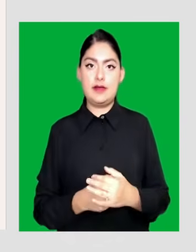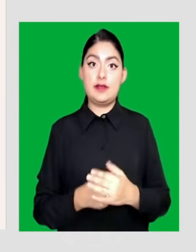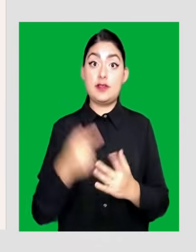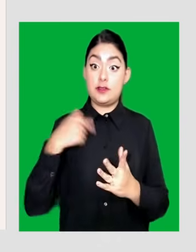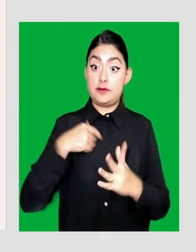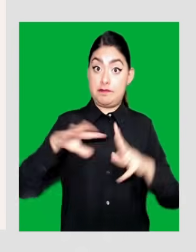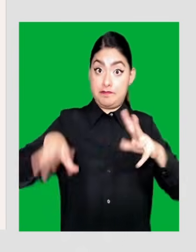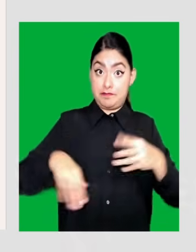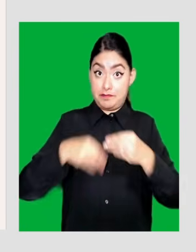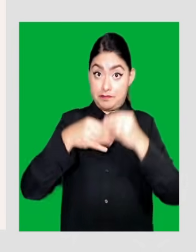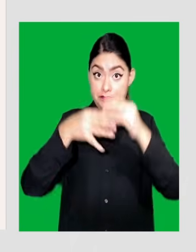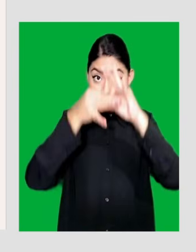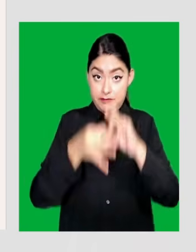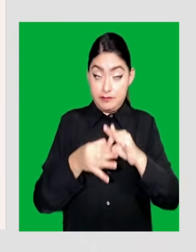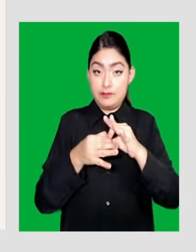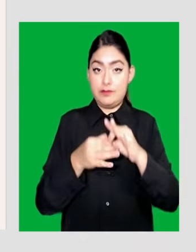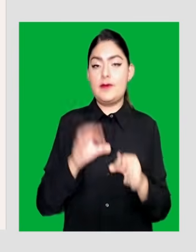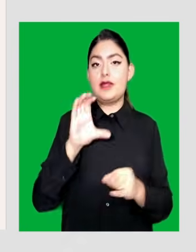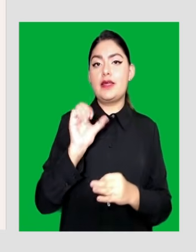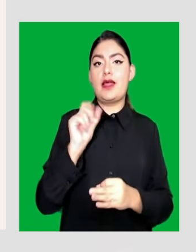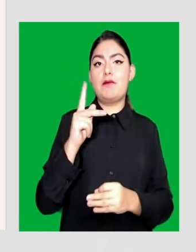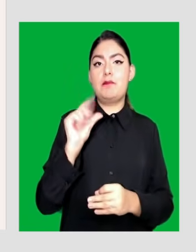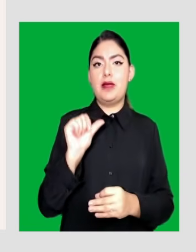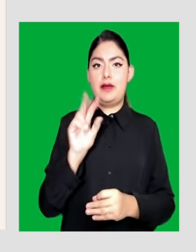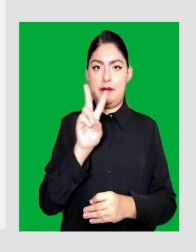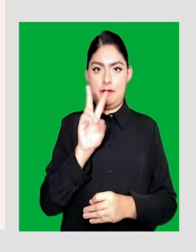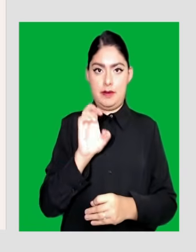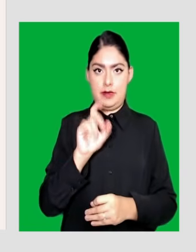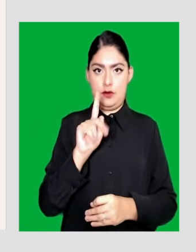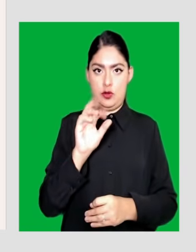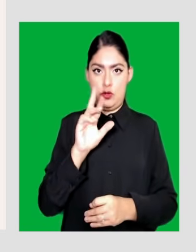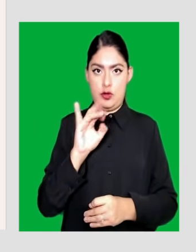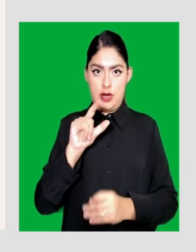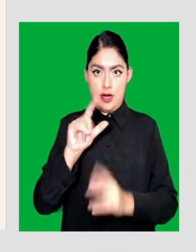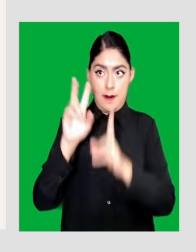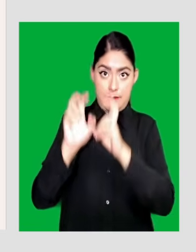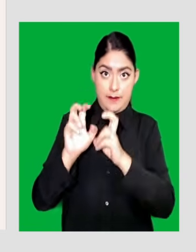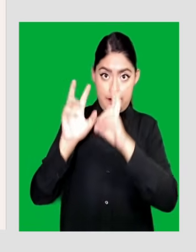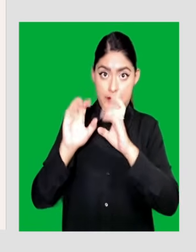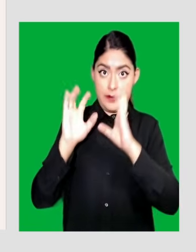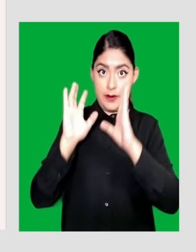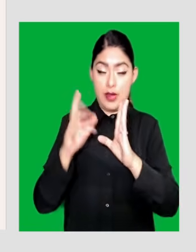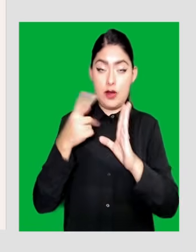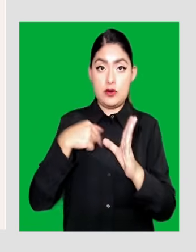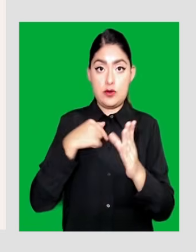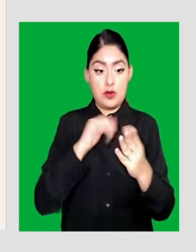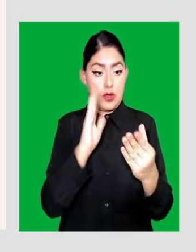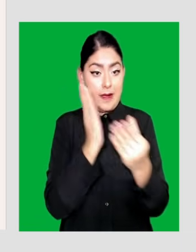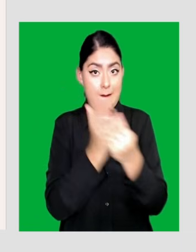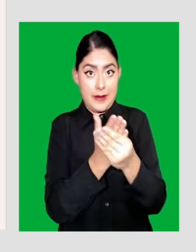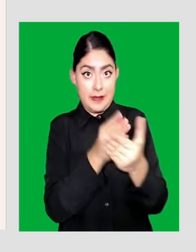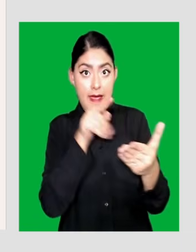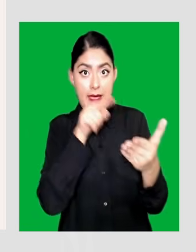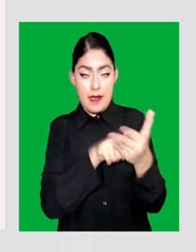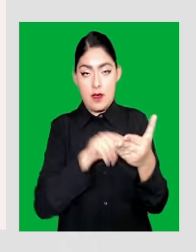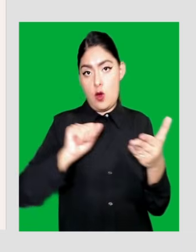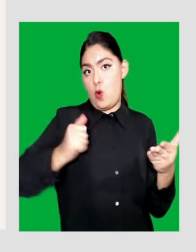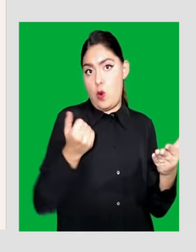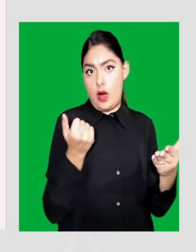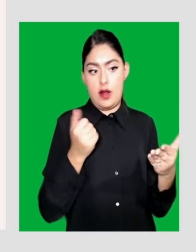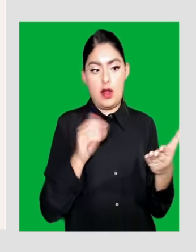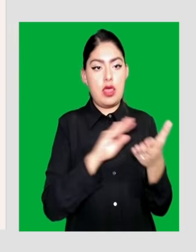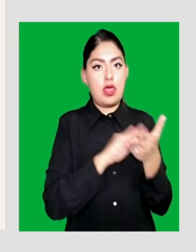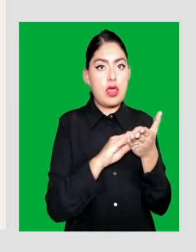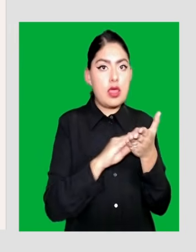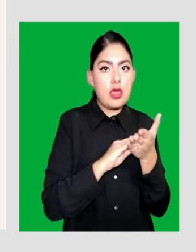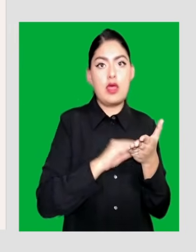.shp.xml contiene los metadatos, es decir, información sobre la información, como quién creó el shapefile, cuándo y con